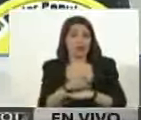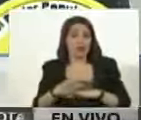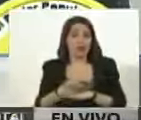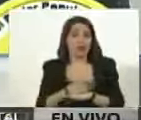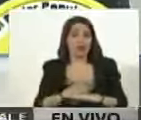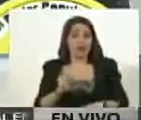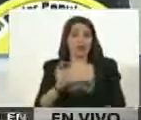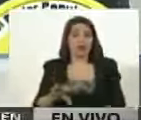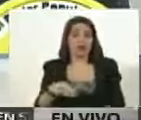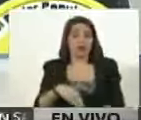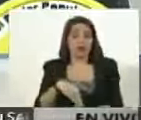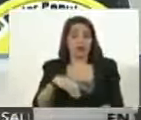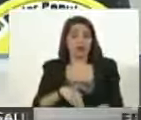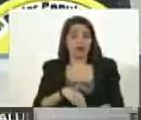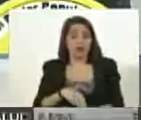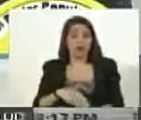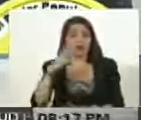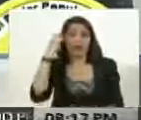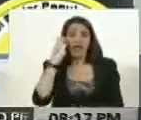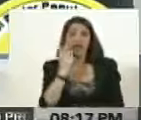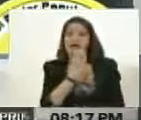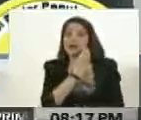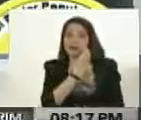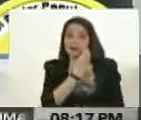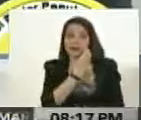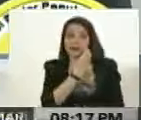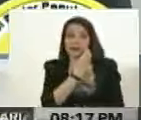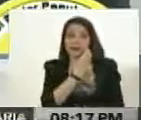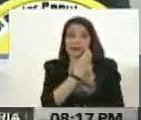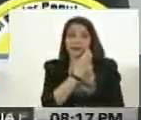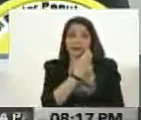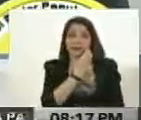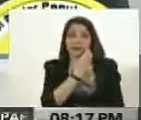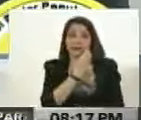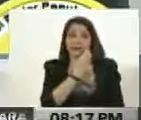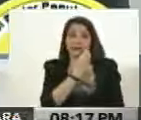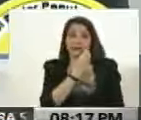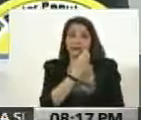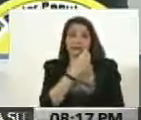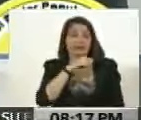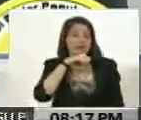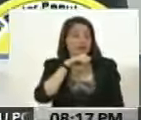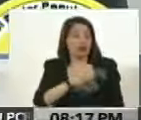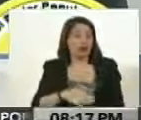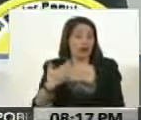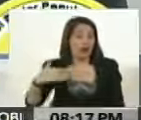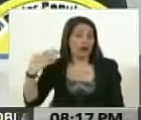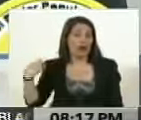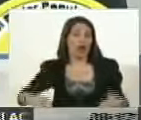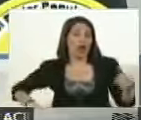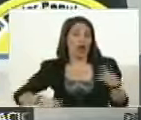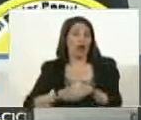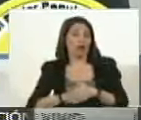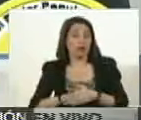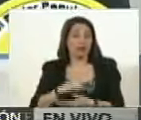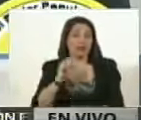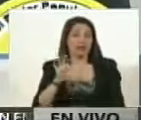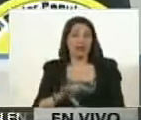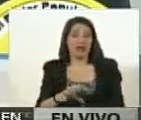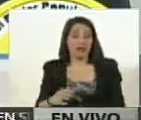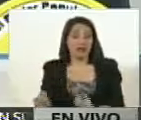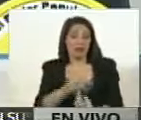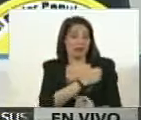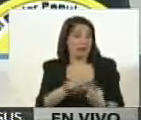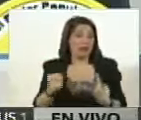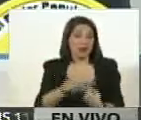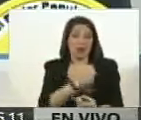estado Miranda, Enrique Capriles Radonqui, cuya trayectoria golpista y violenta